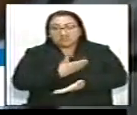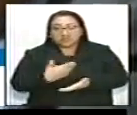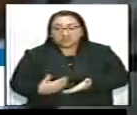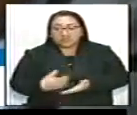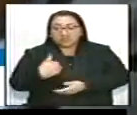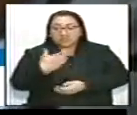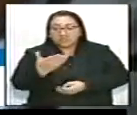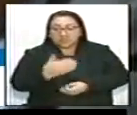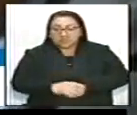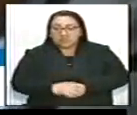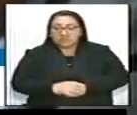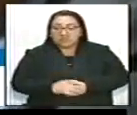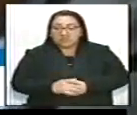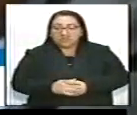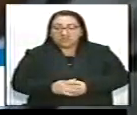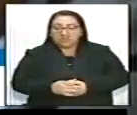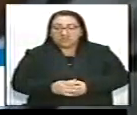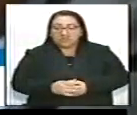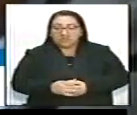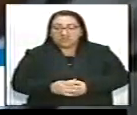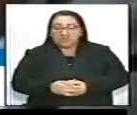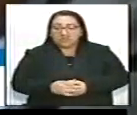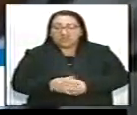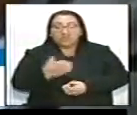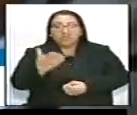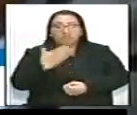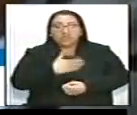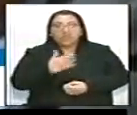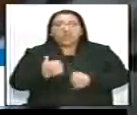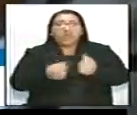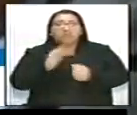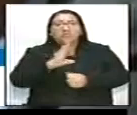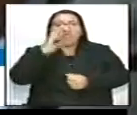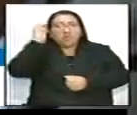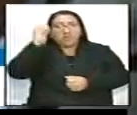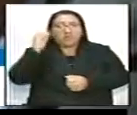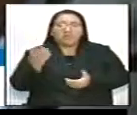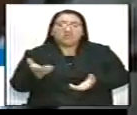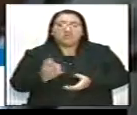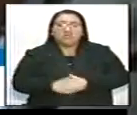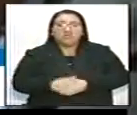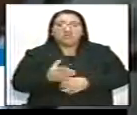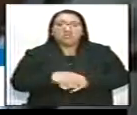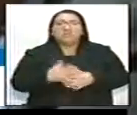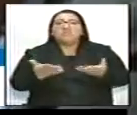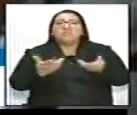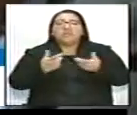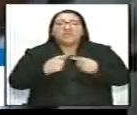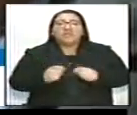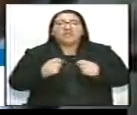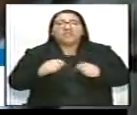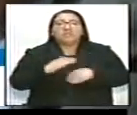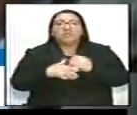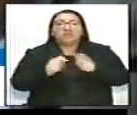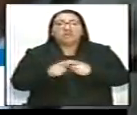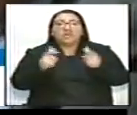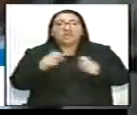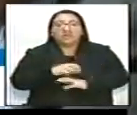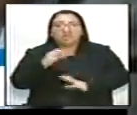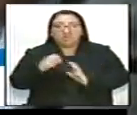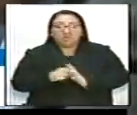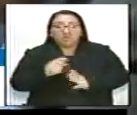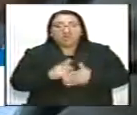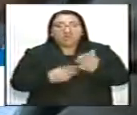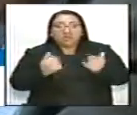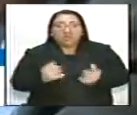yo le pediría que se exija al Poder Ejecutivo cuál va a ser la posición con respecto al tratamiento que se le va a dar a los grandes proyectos